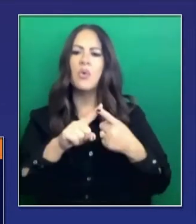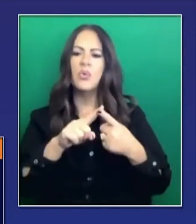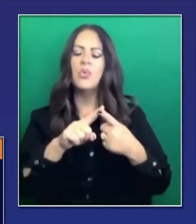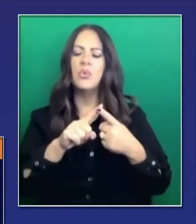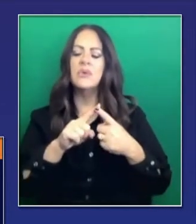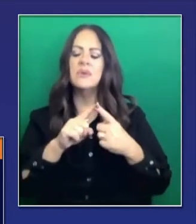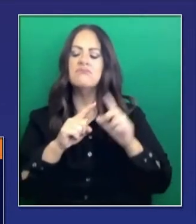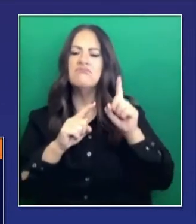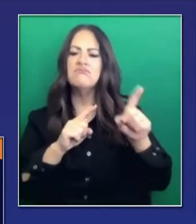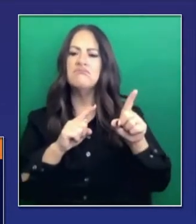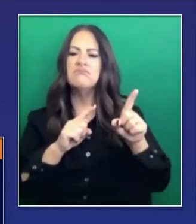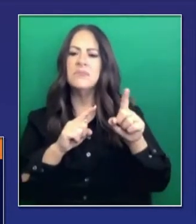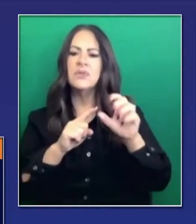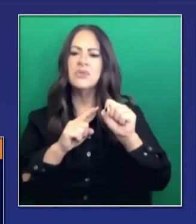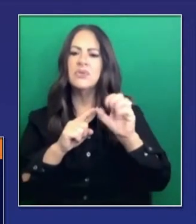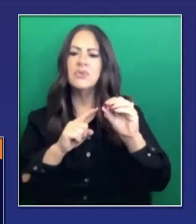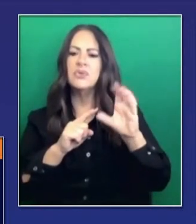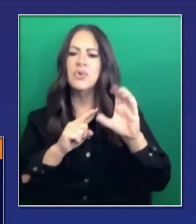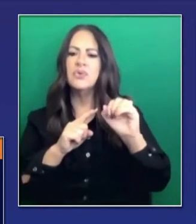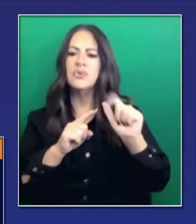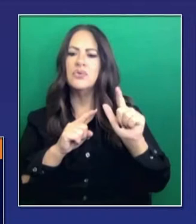servicios sociales